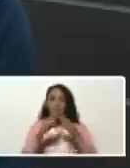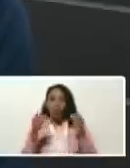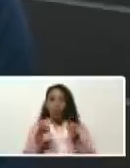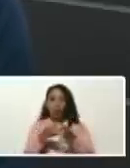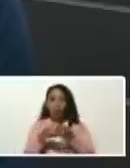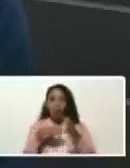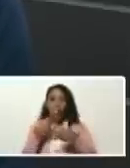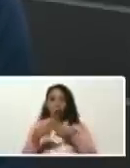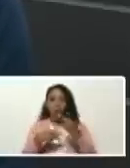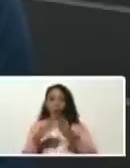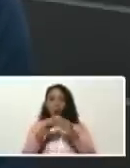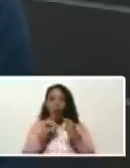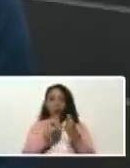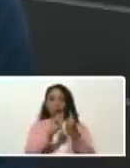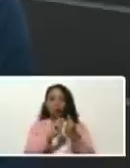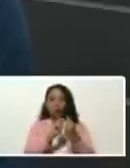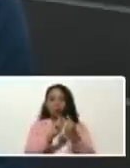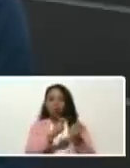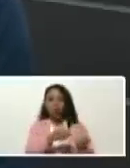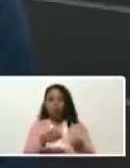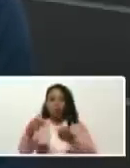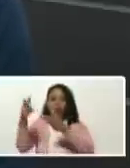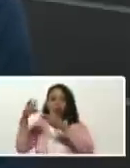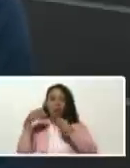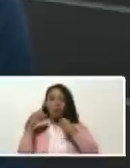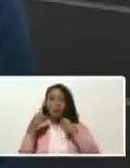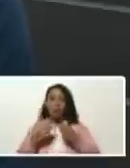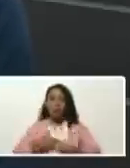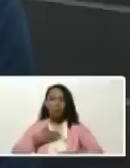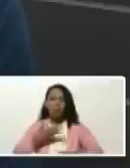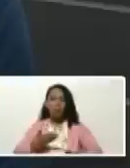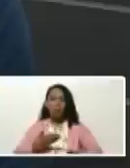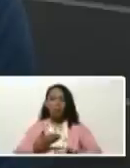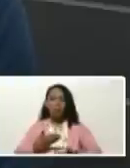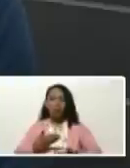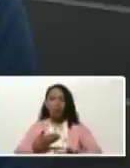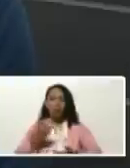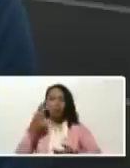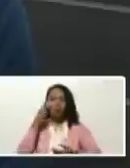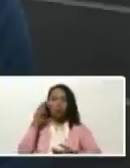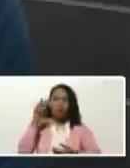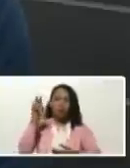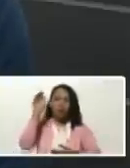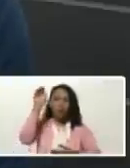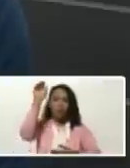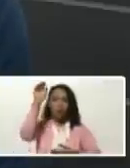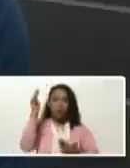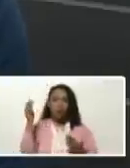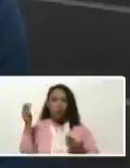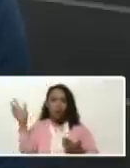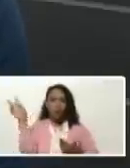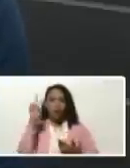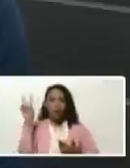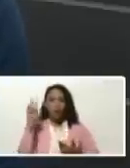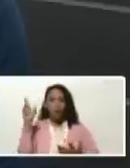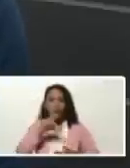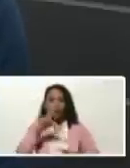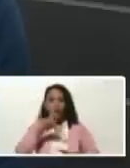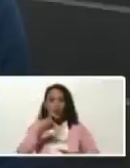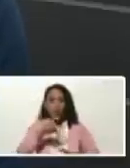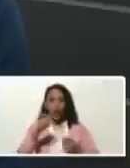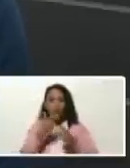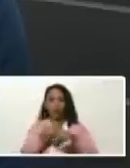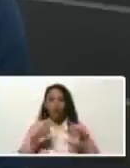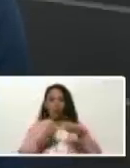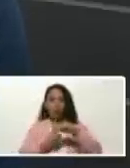los sectores políticos y todos los diálogos que se están llevando para que podamos mirar el futuro que Venezuela merece que es un futuro de